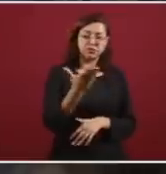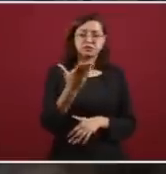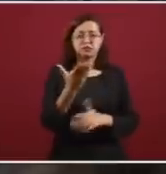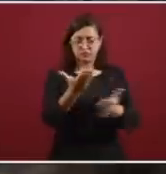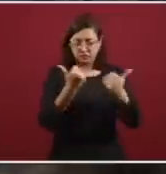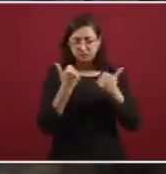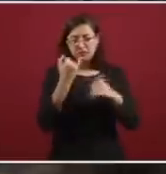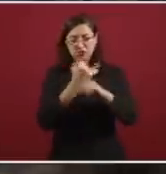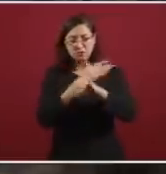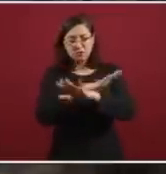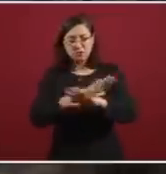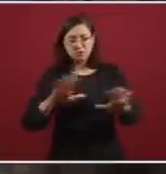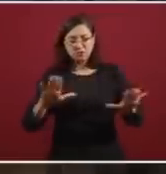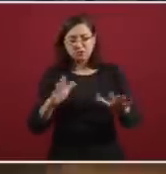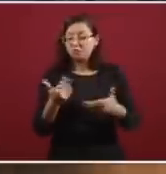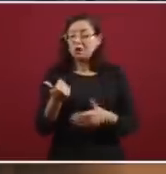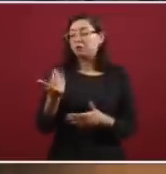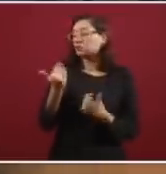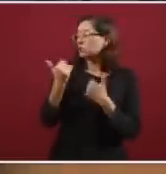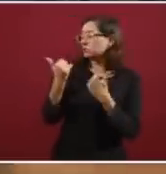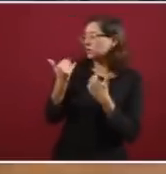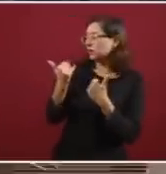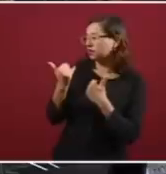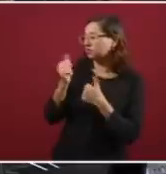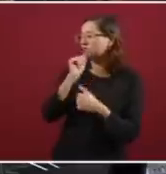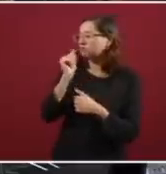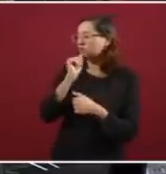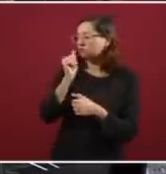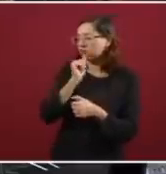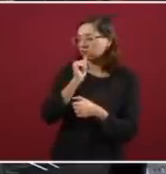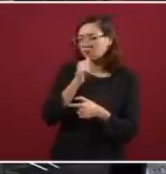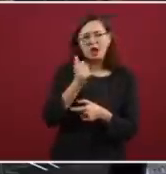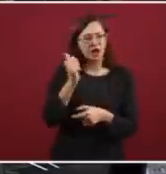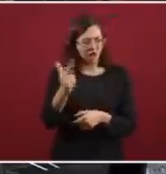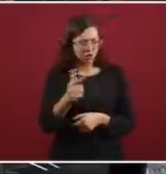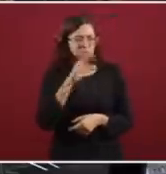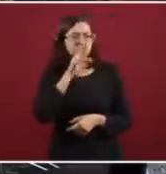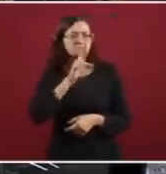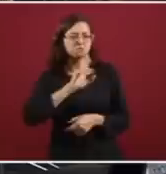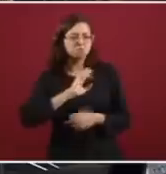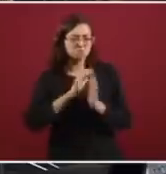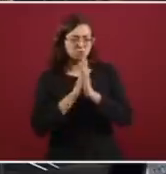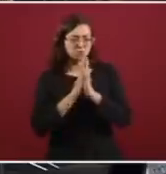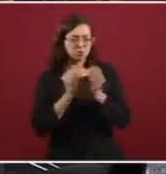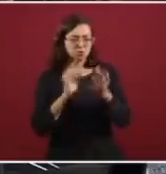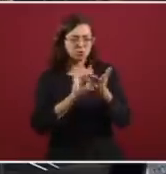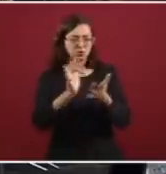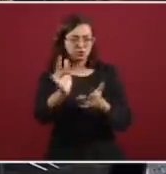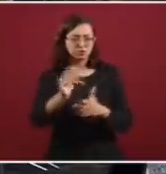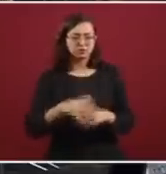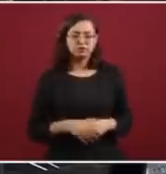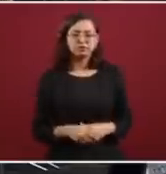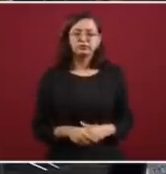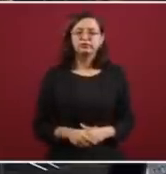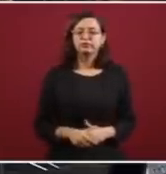transparencia. Quisiera que, por favor, nos comentara algo acerca de eso. Muchas gracias. Sí, mire, nosotros respetamos el